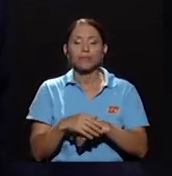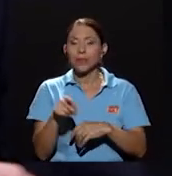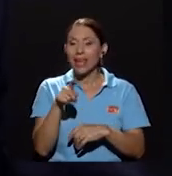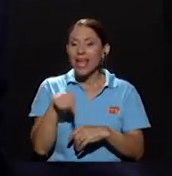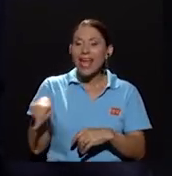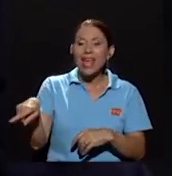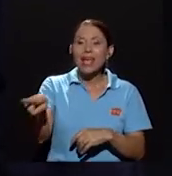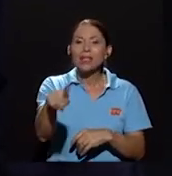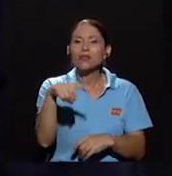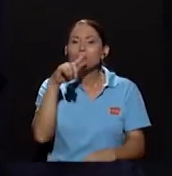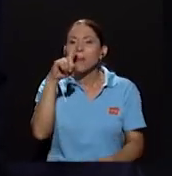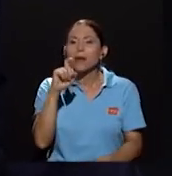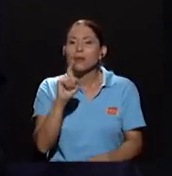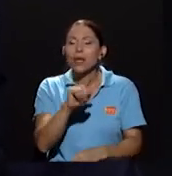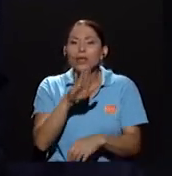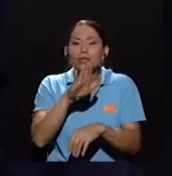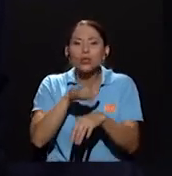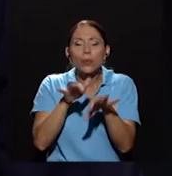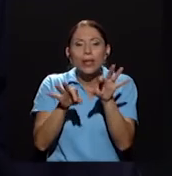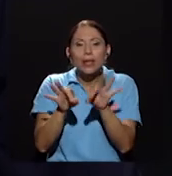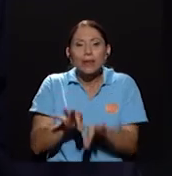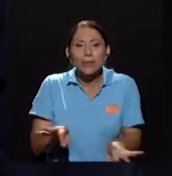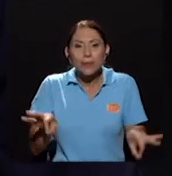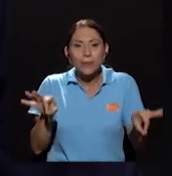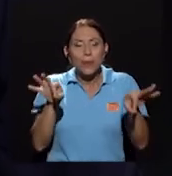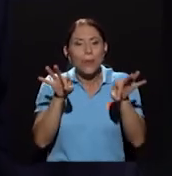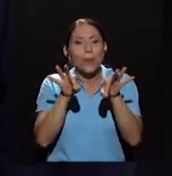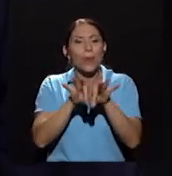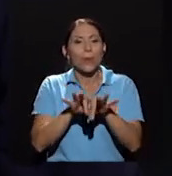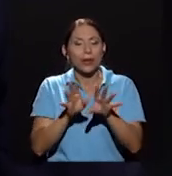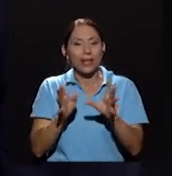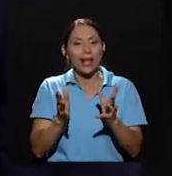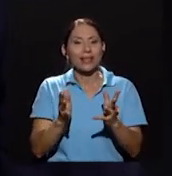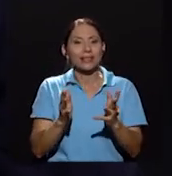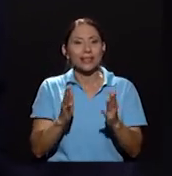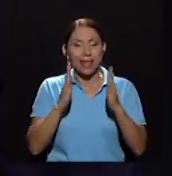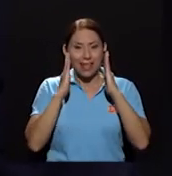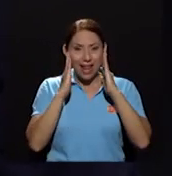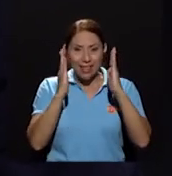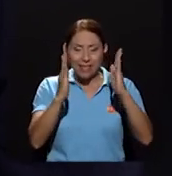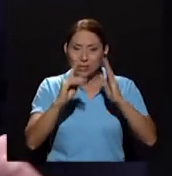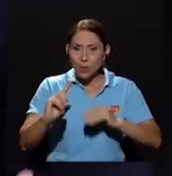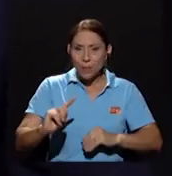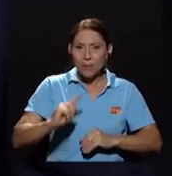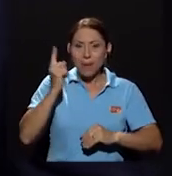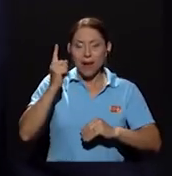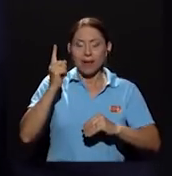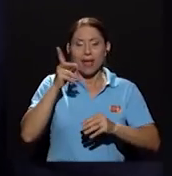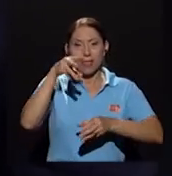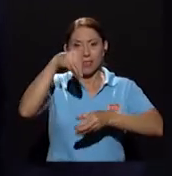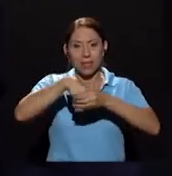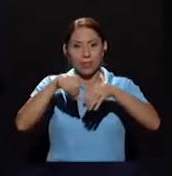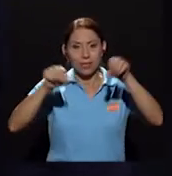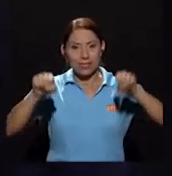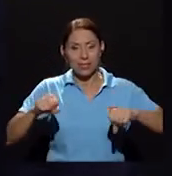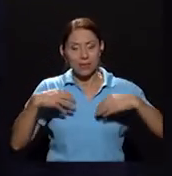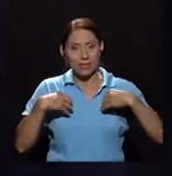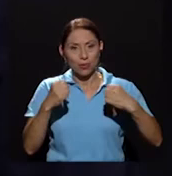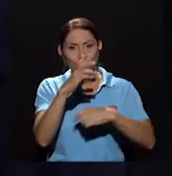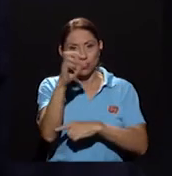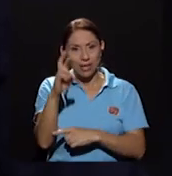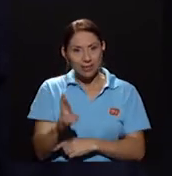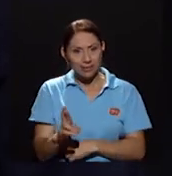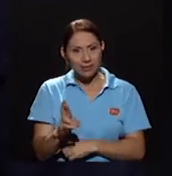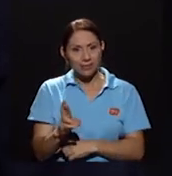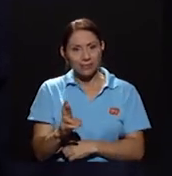recalcar la importancia que tiene la atención primaria en el sistema de salud costarricense